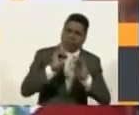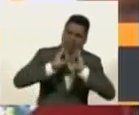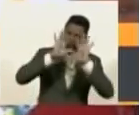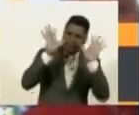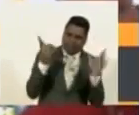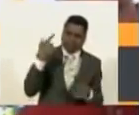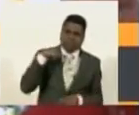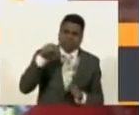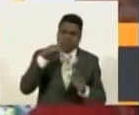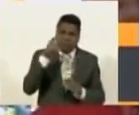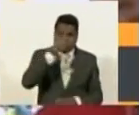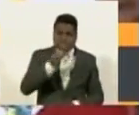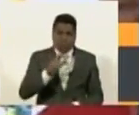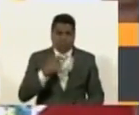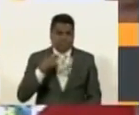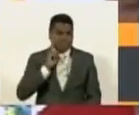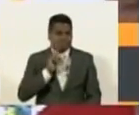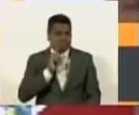infiltrado.